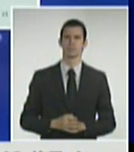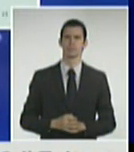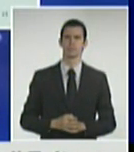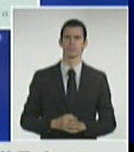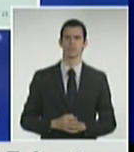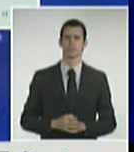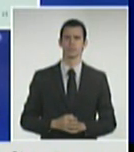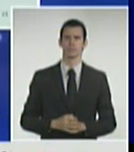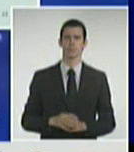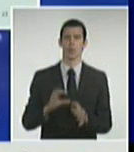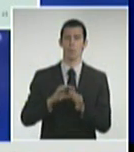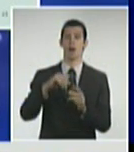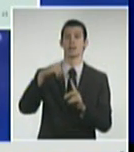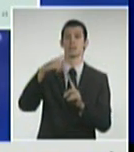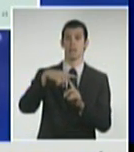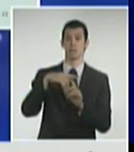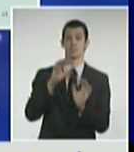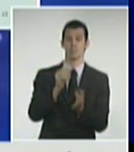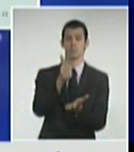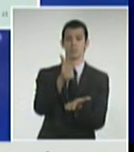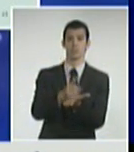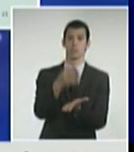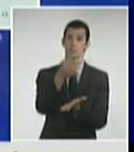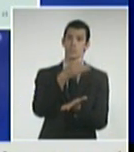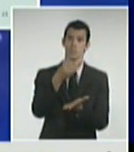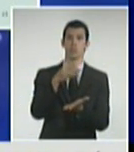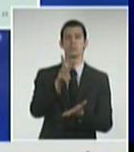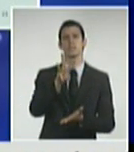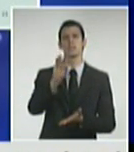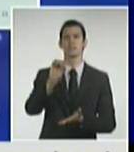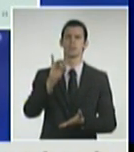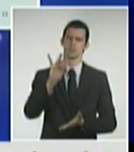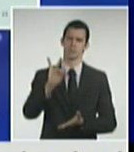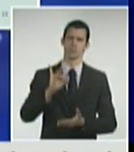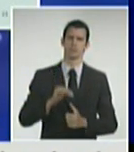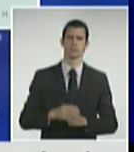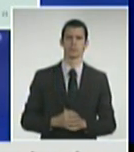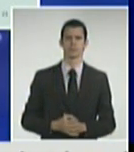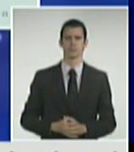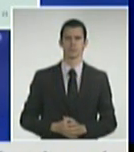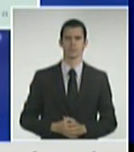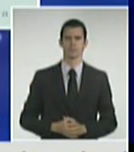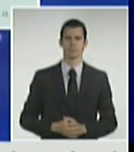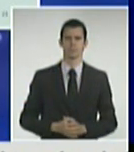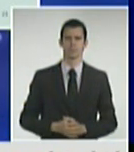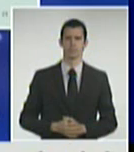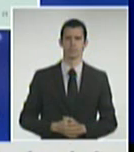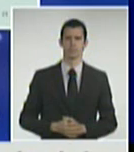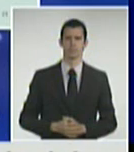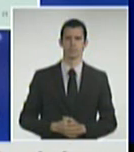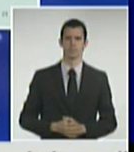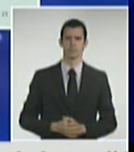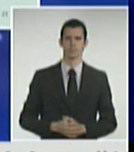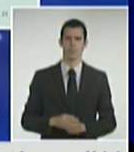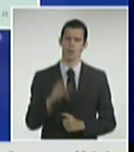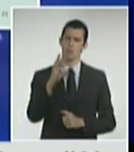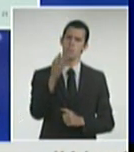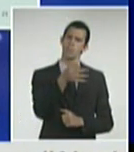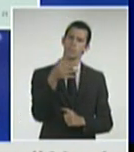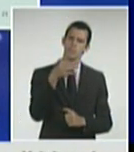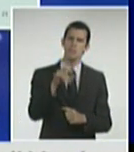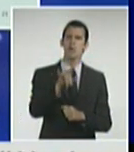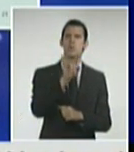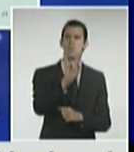446 en total, afectando ayer o diagnosticando hacia ayer en 9 de sus